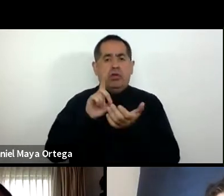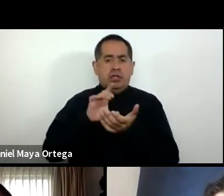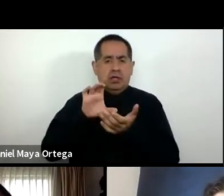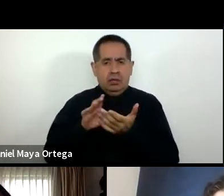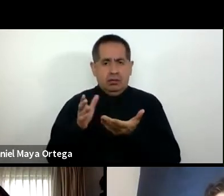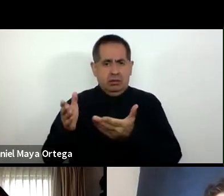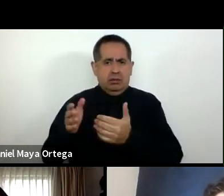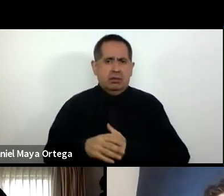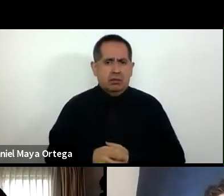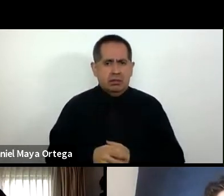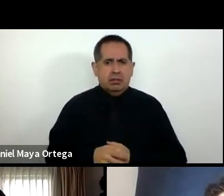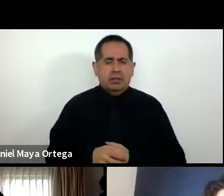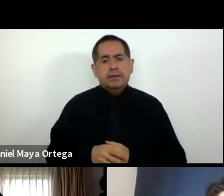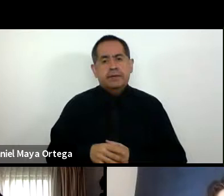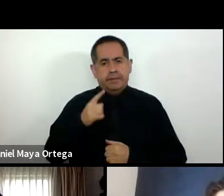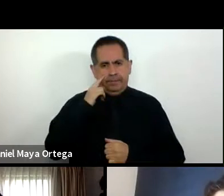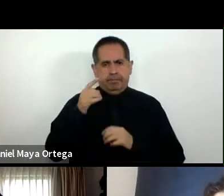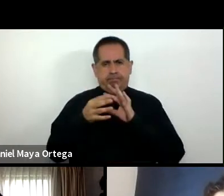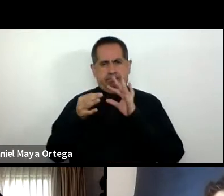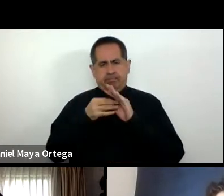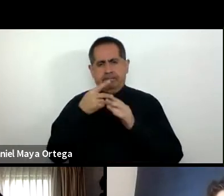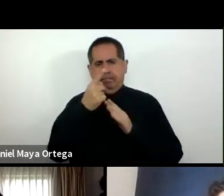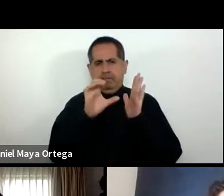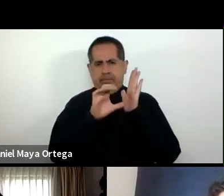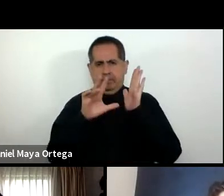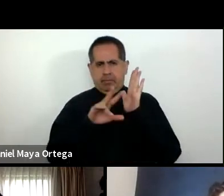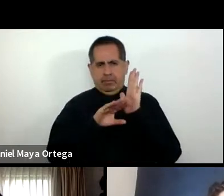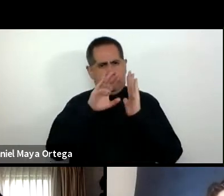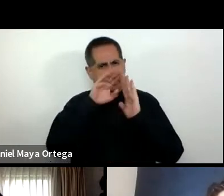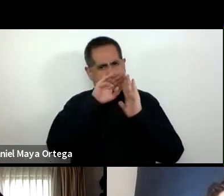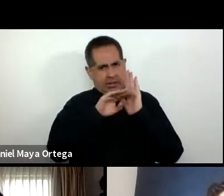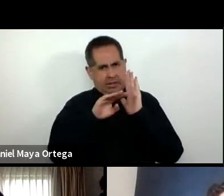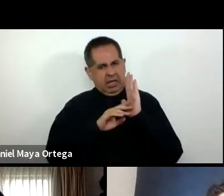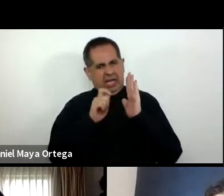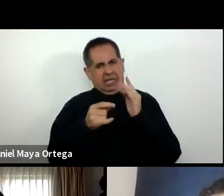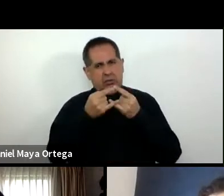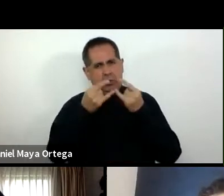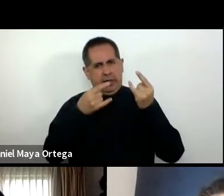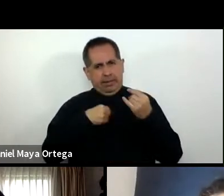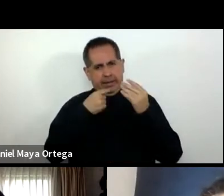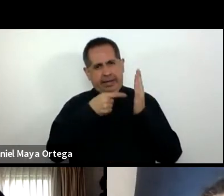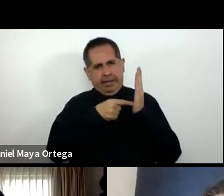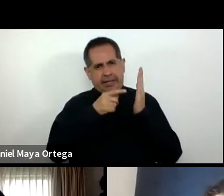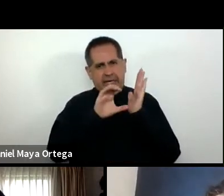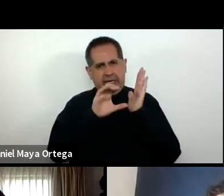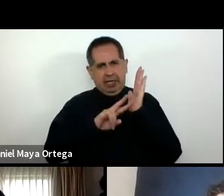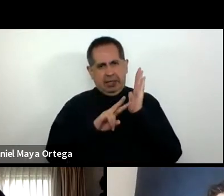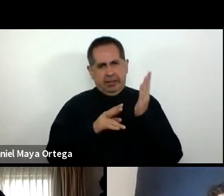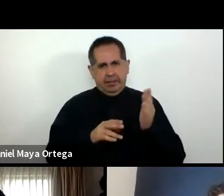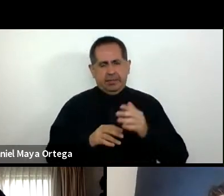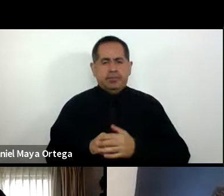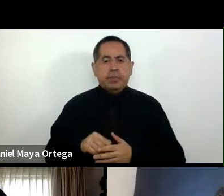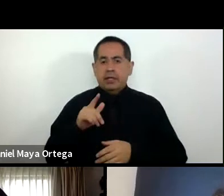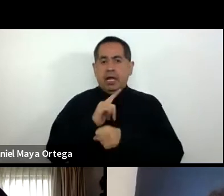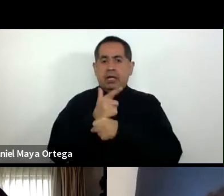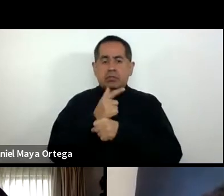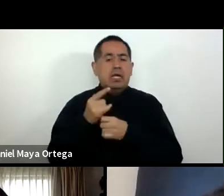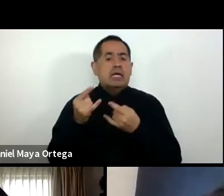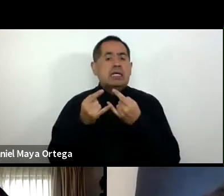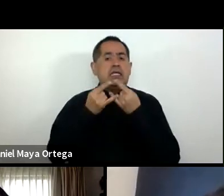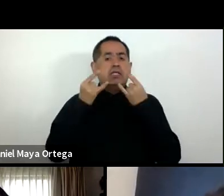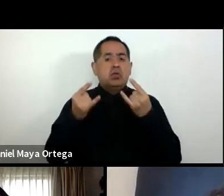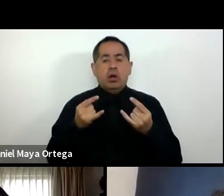discapacidad, de quien me permitiré leer su síntesis curricular. Es licenciada en Historia